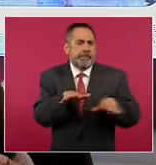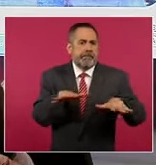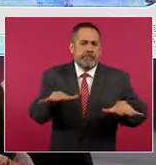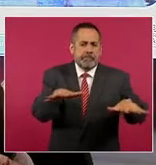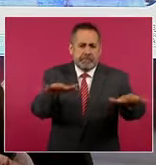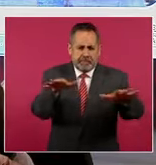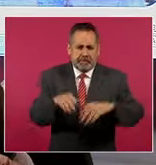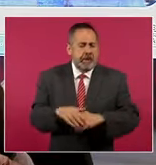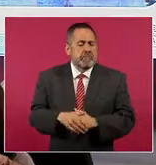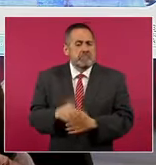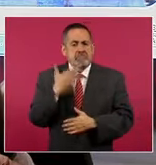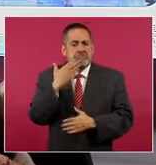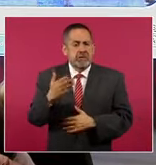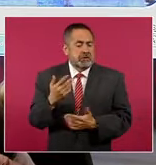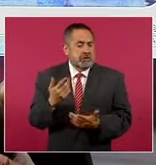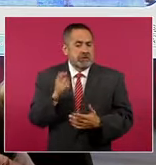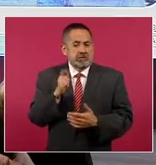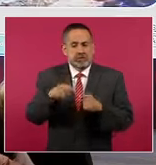Entonces tendremos